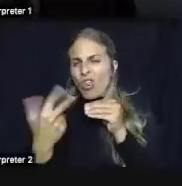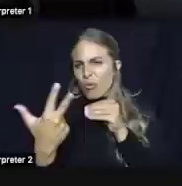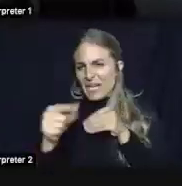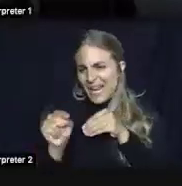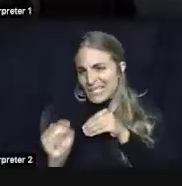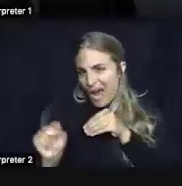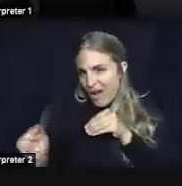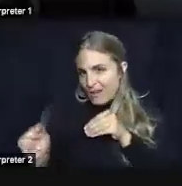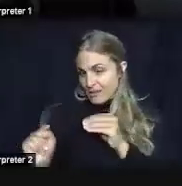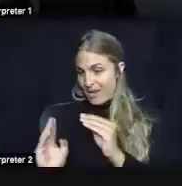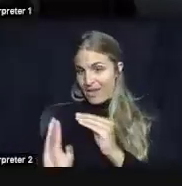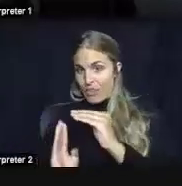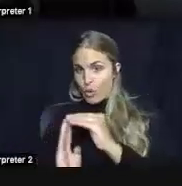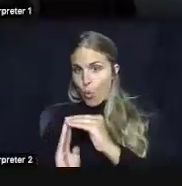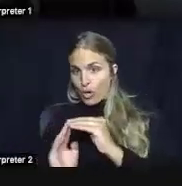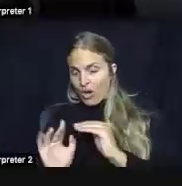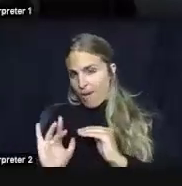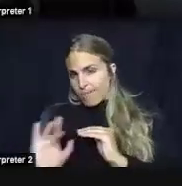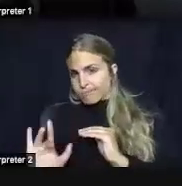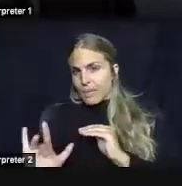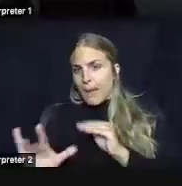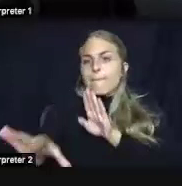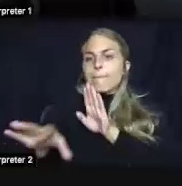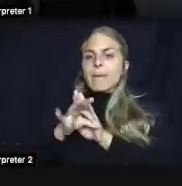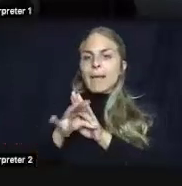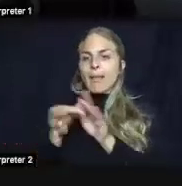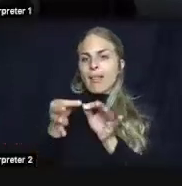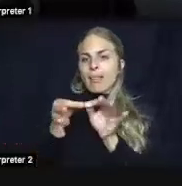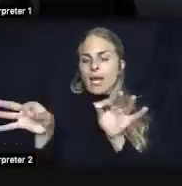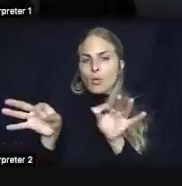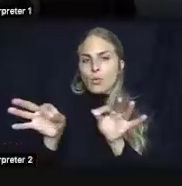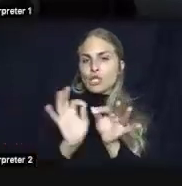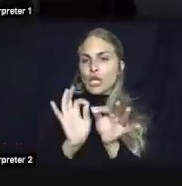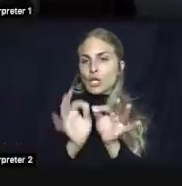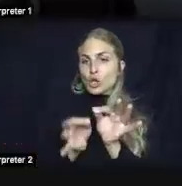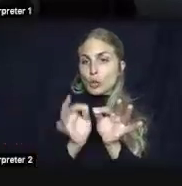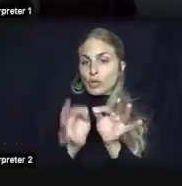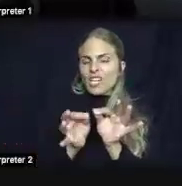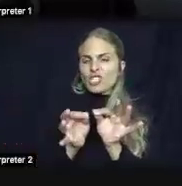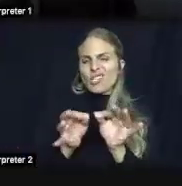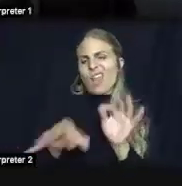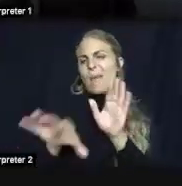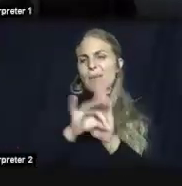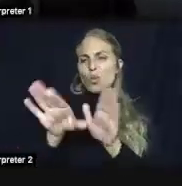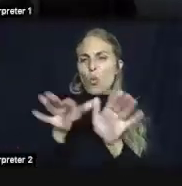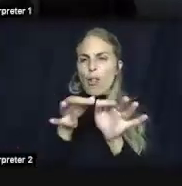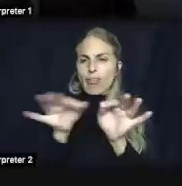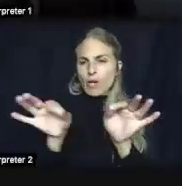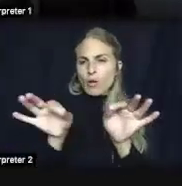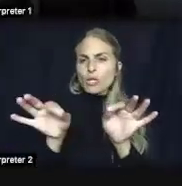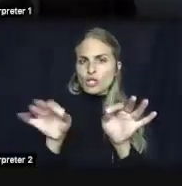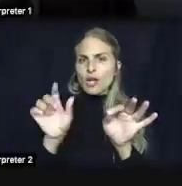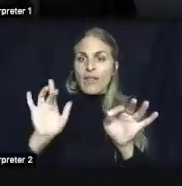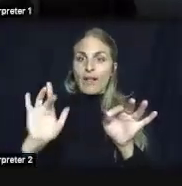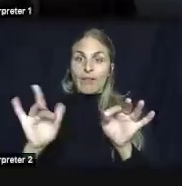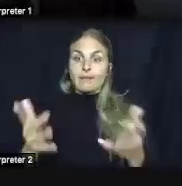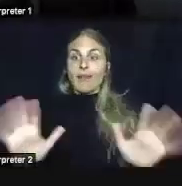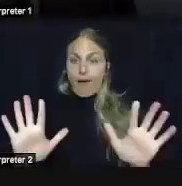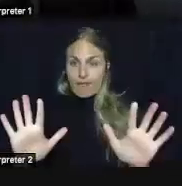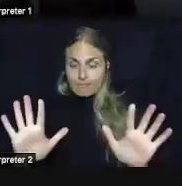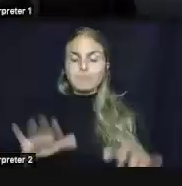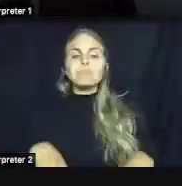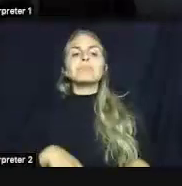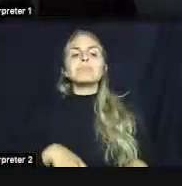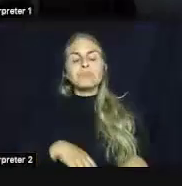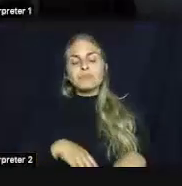móvil, haga clic en More, más, o en los tres puntos en la esquina de la pantalla. Seleccione Language Interpretation, interpretación